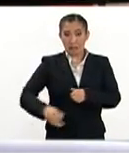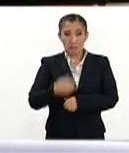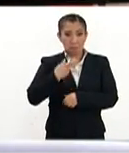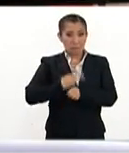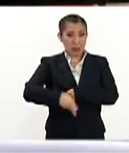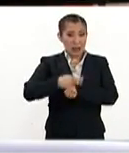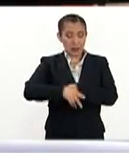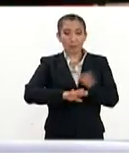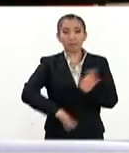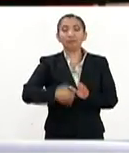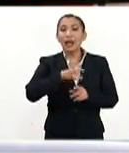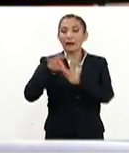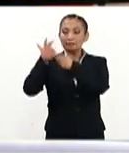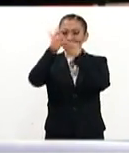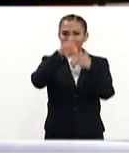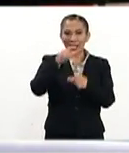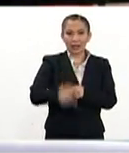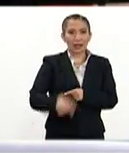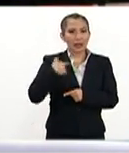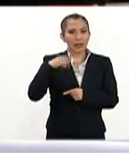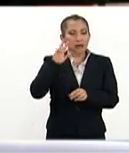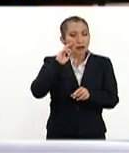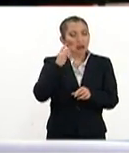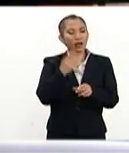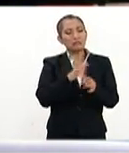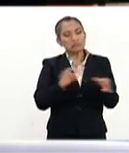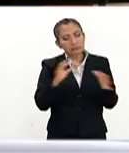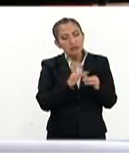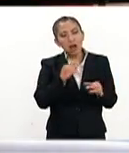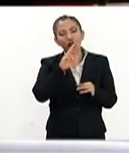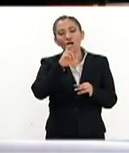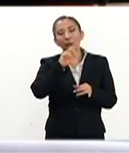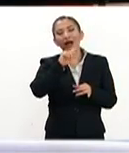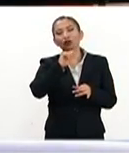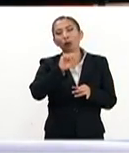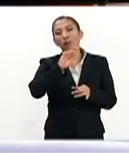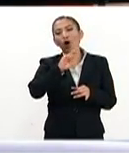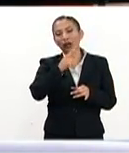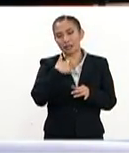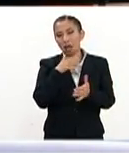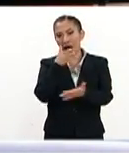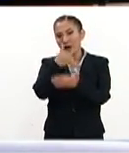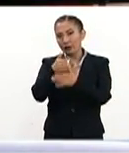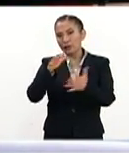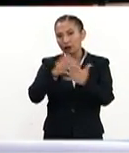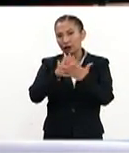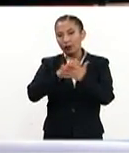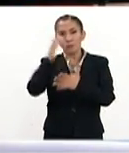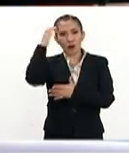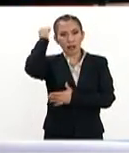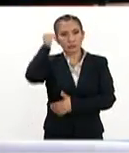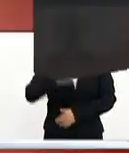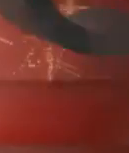memoria. Luego de su extradición y de una maratónica audiencia, Roberto Borges ya está en el penal federal de